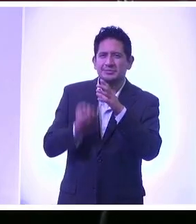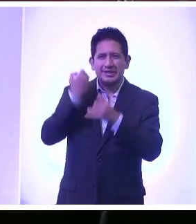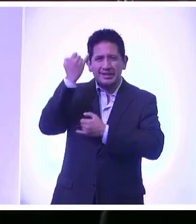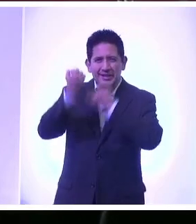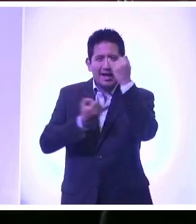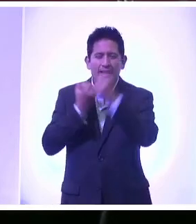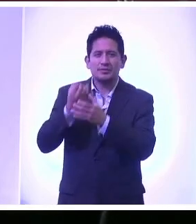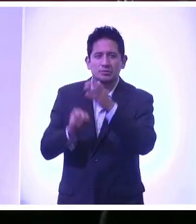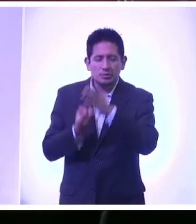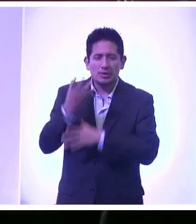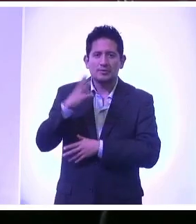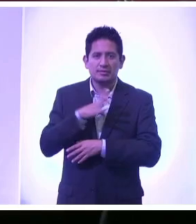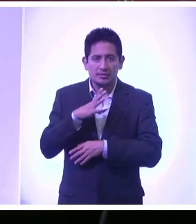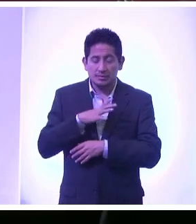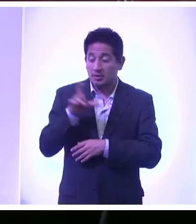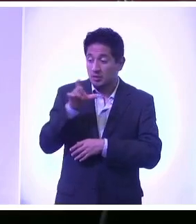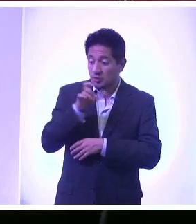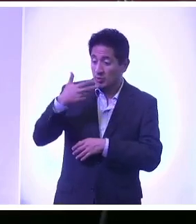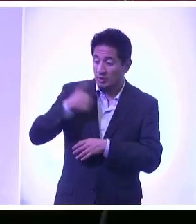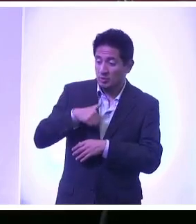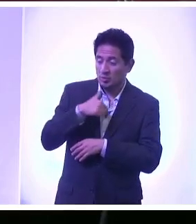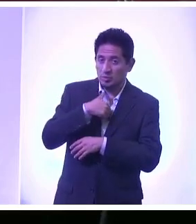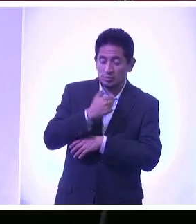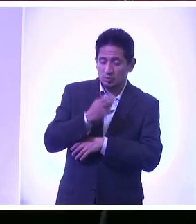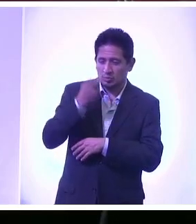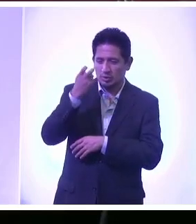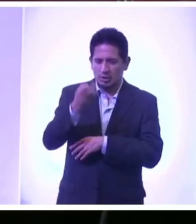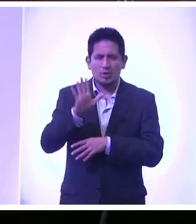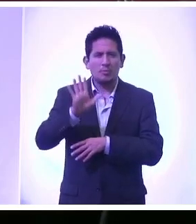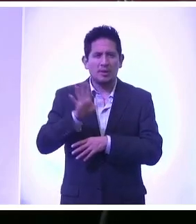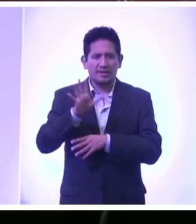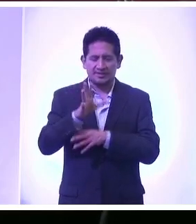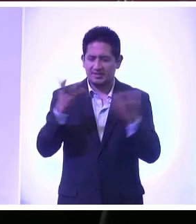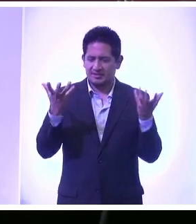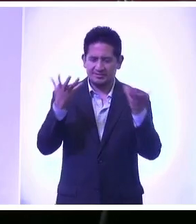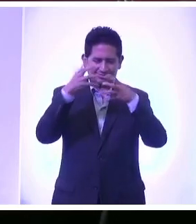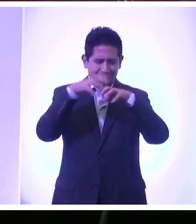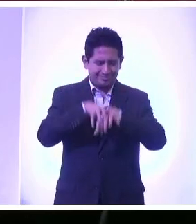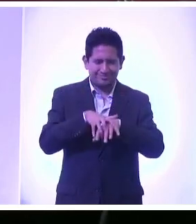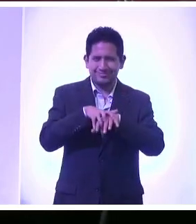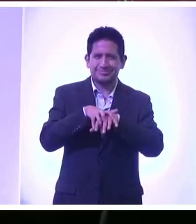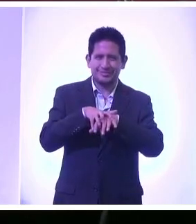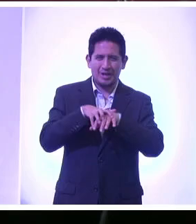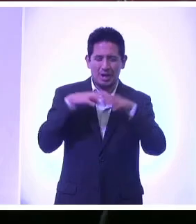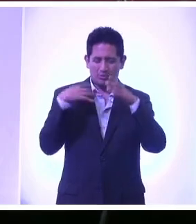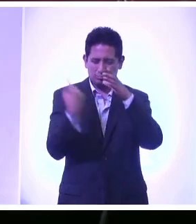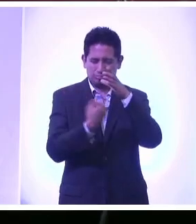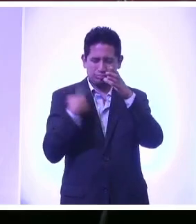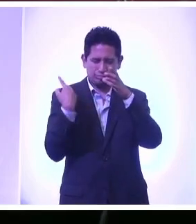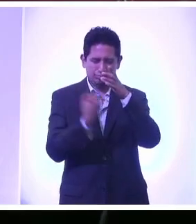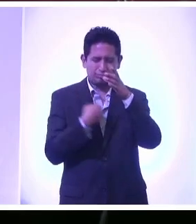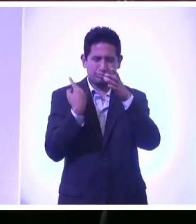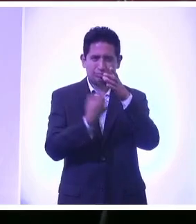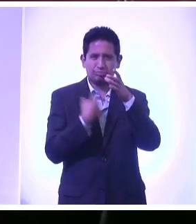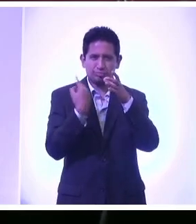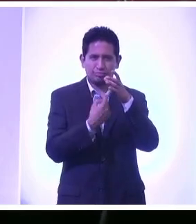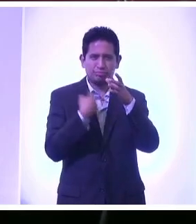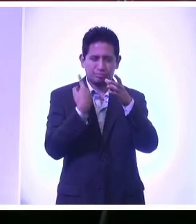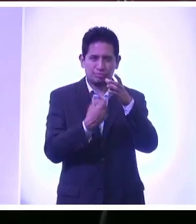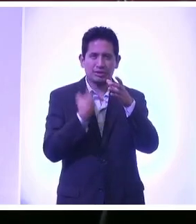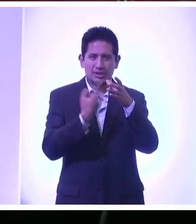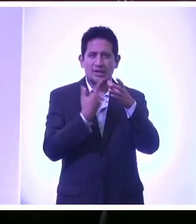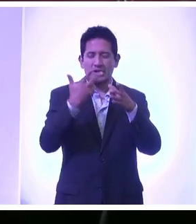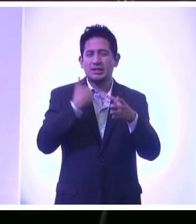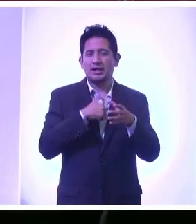ponemos todos esos elementos en una licuadora y además les ponemos eh aderezamos el la psima